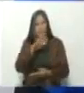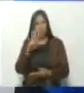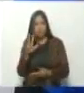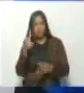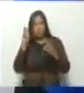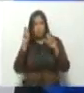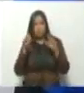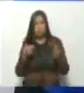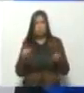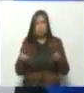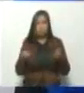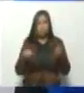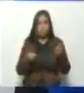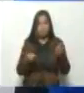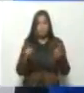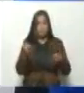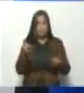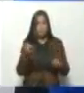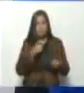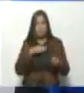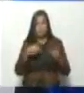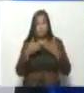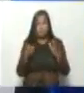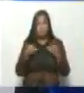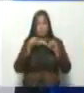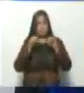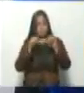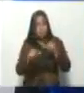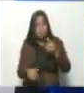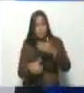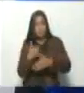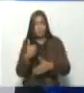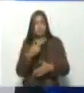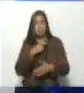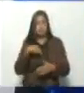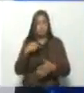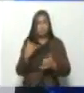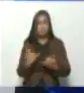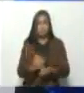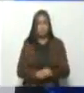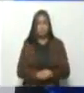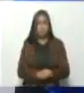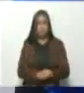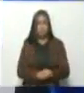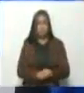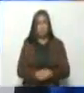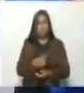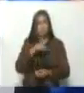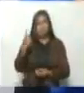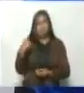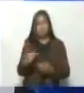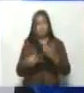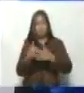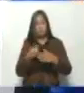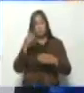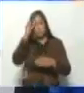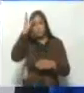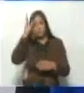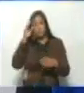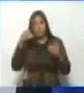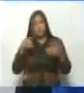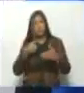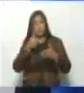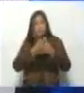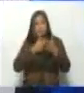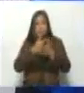nuevas unidades. Nos ha permitido avanzar muchísimo y tener mayor capacidad de atención, mayor eficiencia.